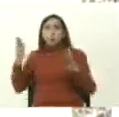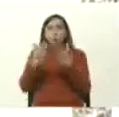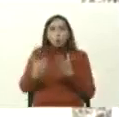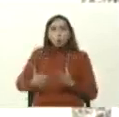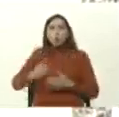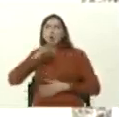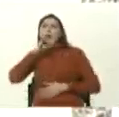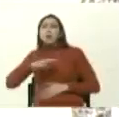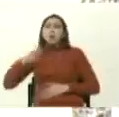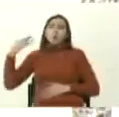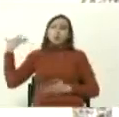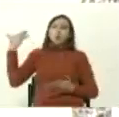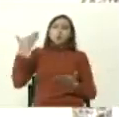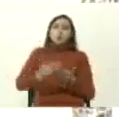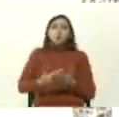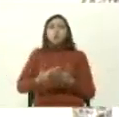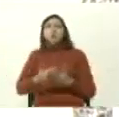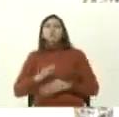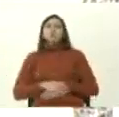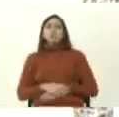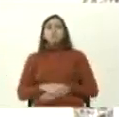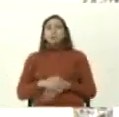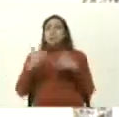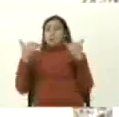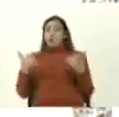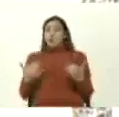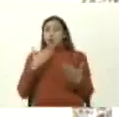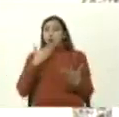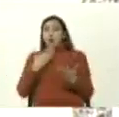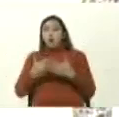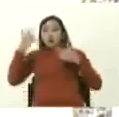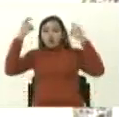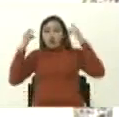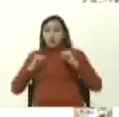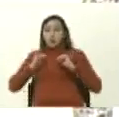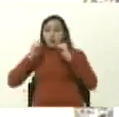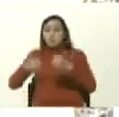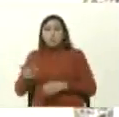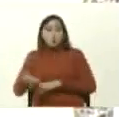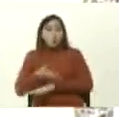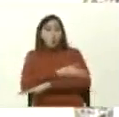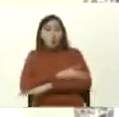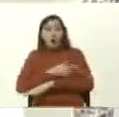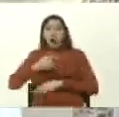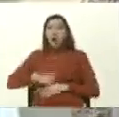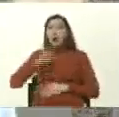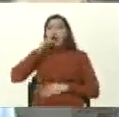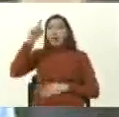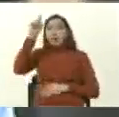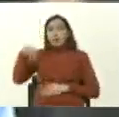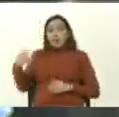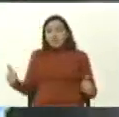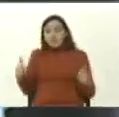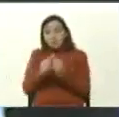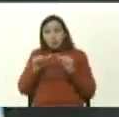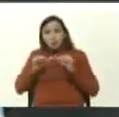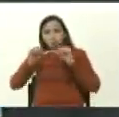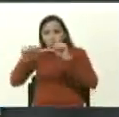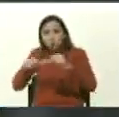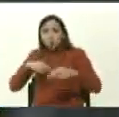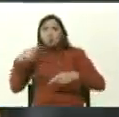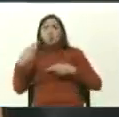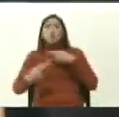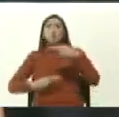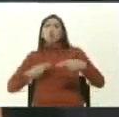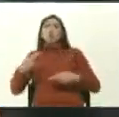vida, que dejaron su sangre. Y es ahora, gracias al comandante Chávez y al presidente Nicolás Maduro, que tiene la revolución bolivariana, el trabajo